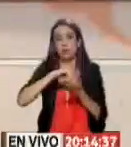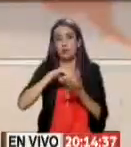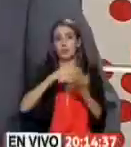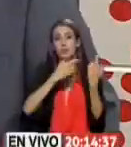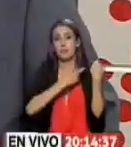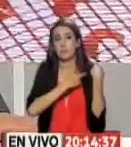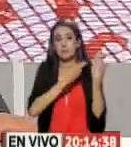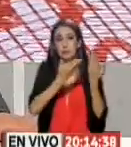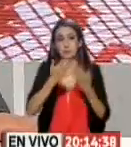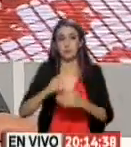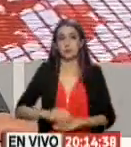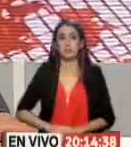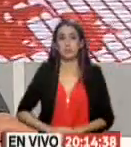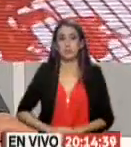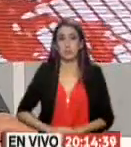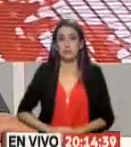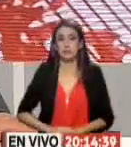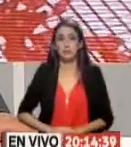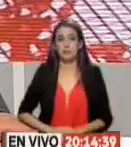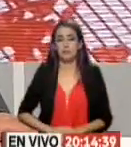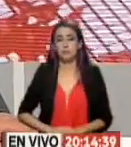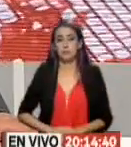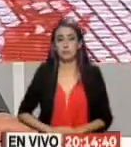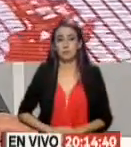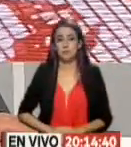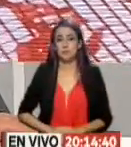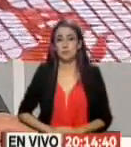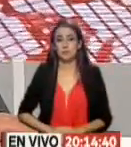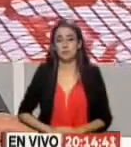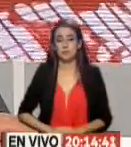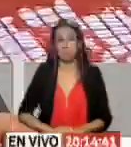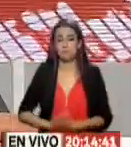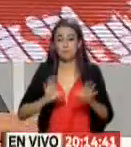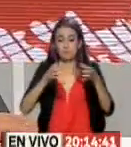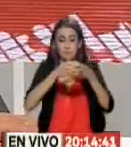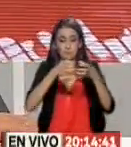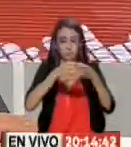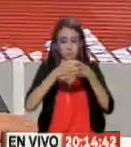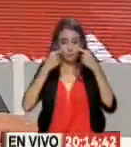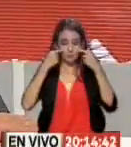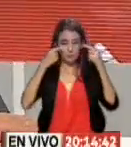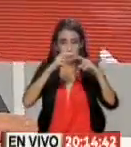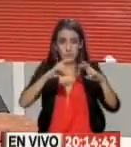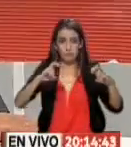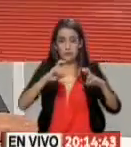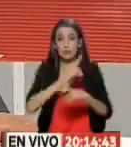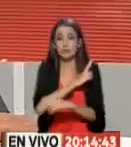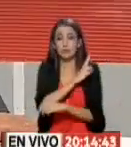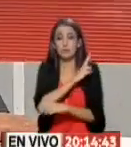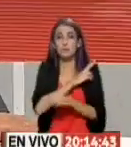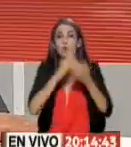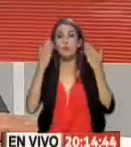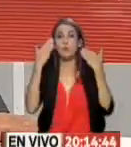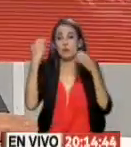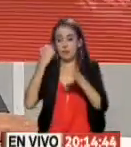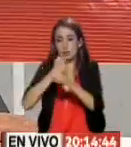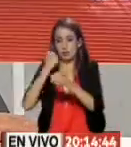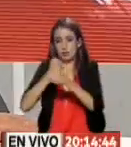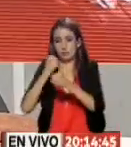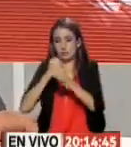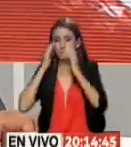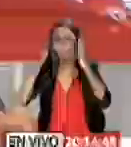asambleísta. En otros temas, la Comisión Interventora de la Universidad de Guayaquil delineó el trabajo a realizar en la entidad